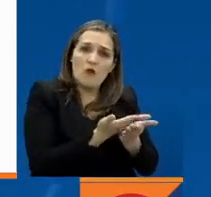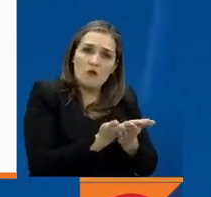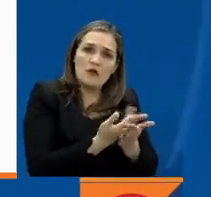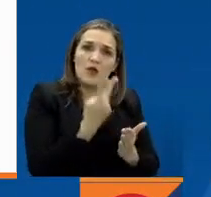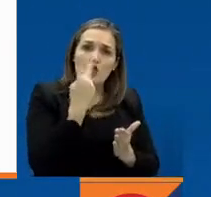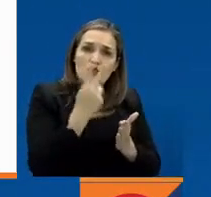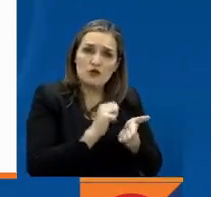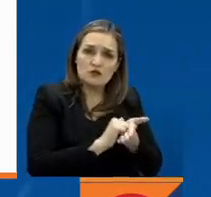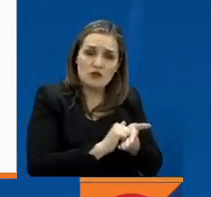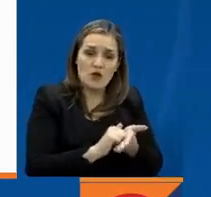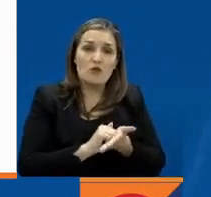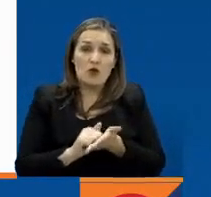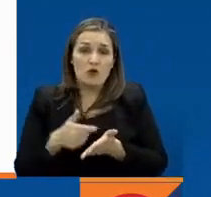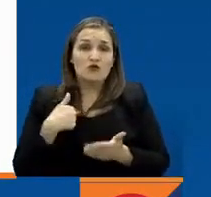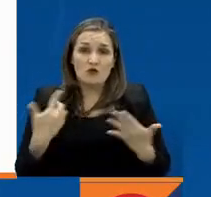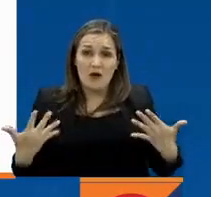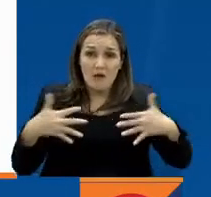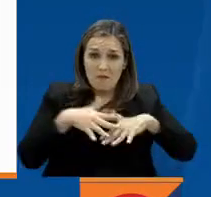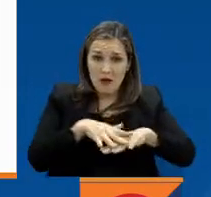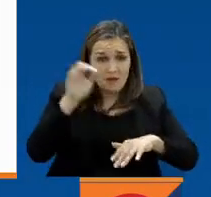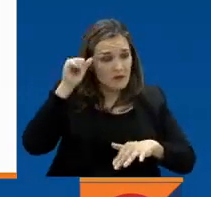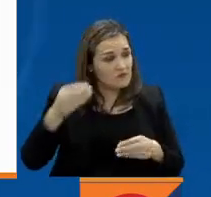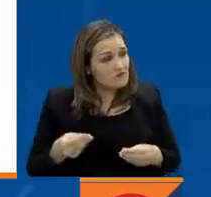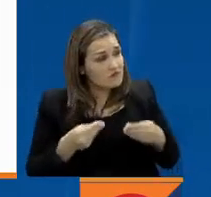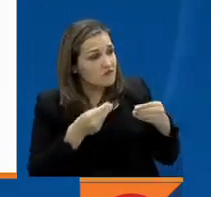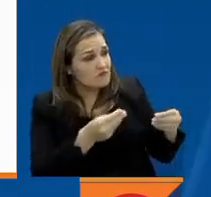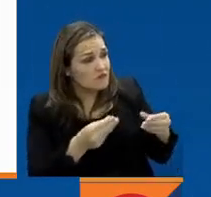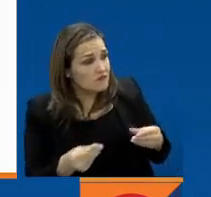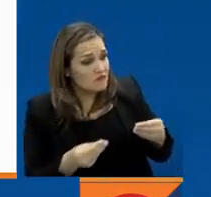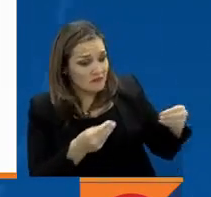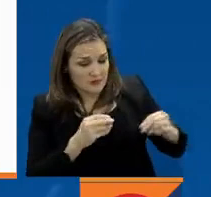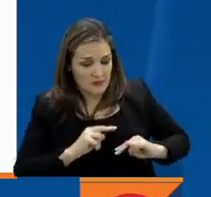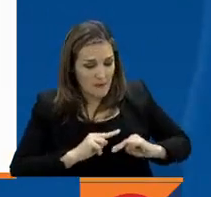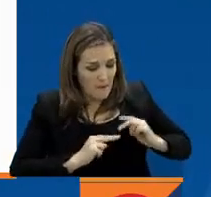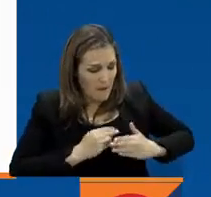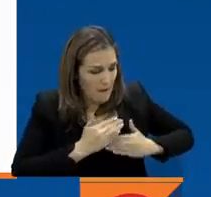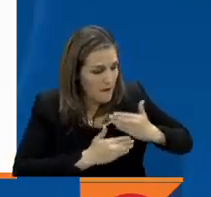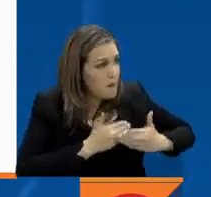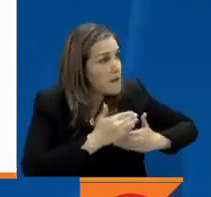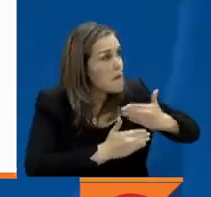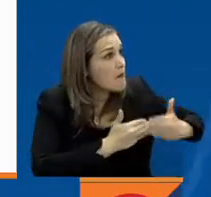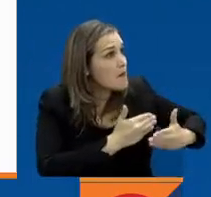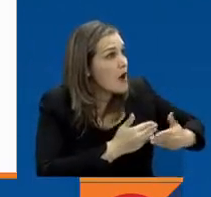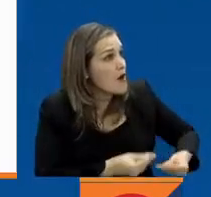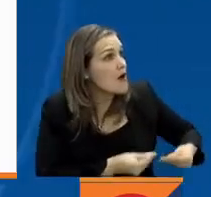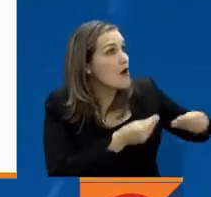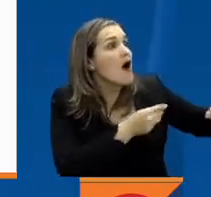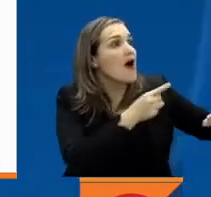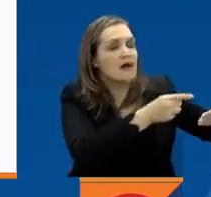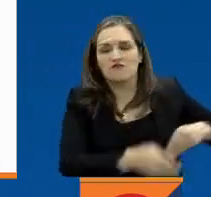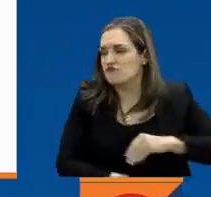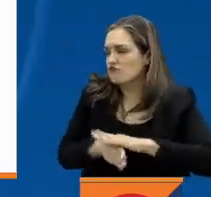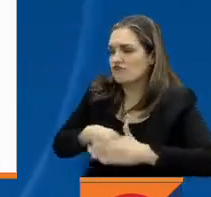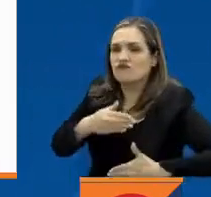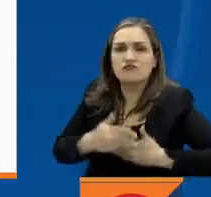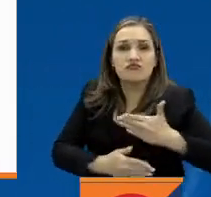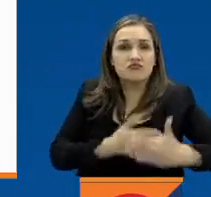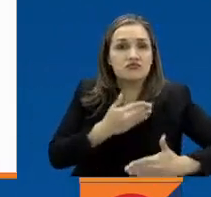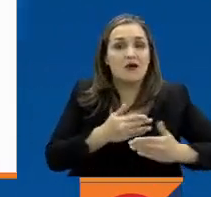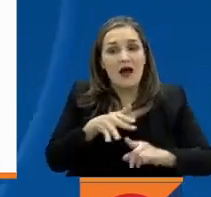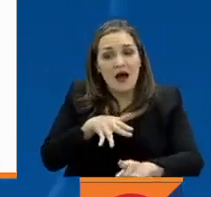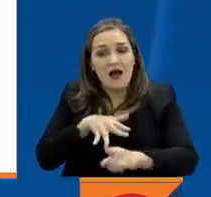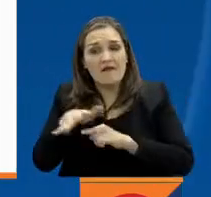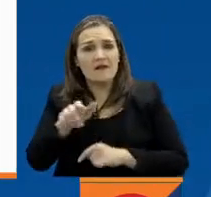el empalme, se tiene material para construir desde lo construido y dar un paso adelante cumpliendo regla fiscal sin afectar a